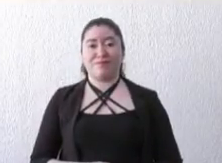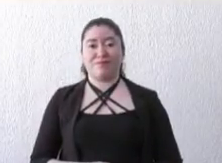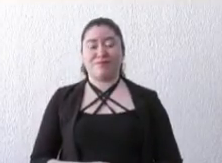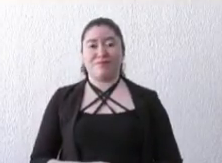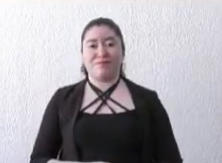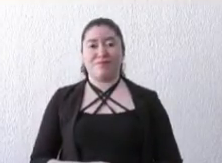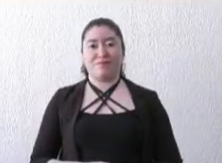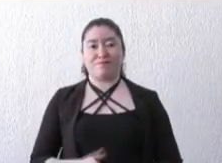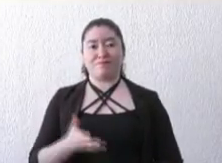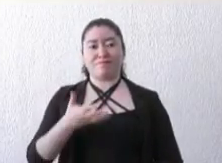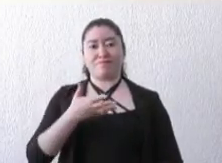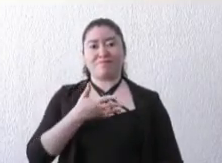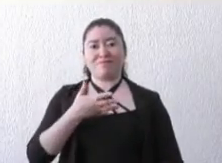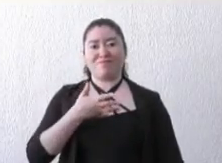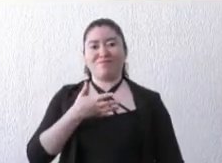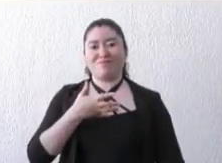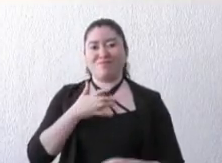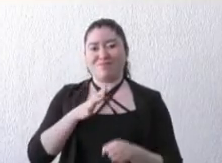estamos